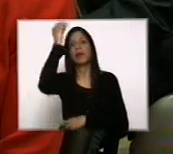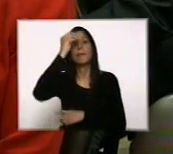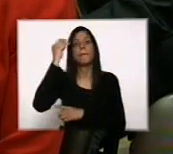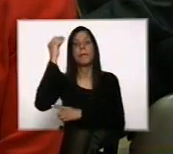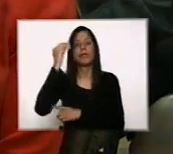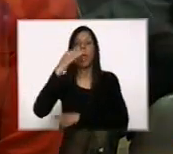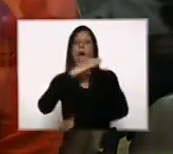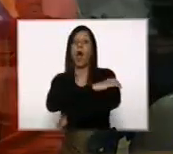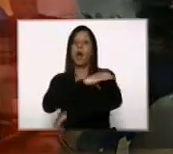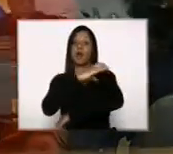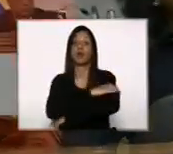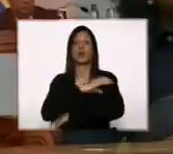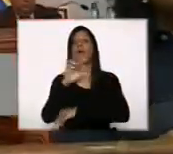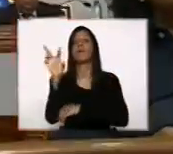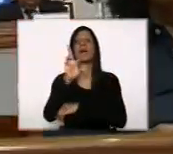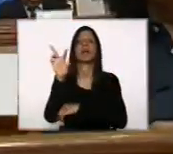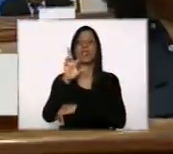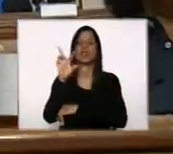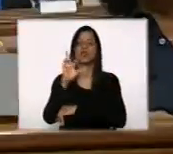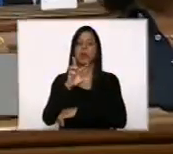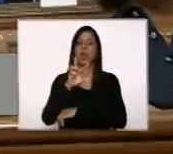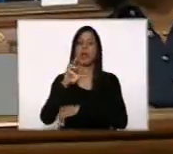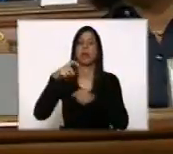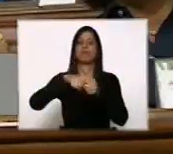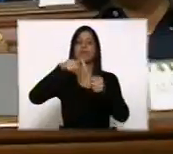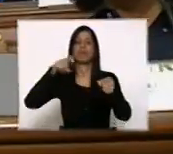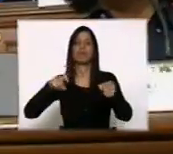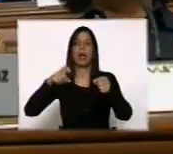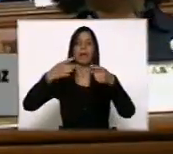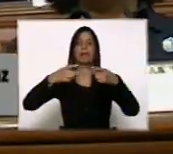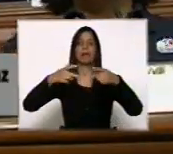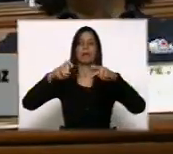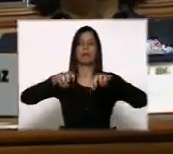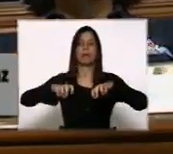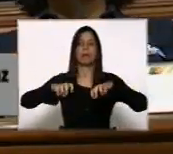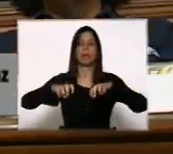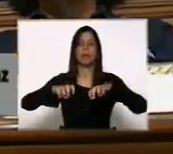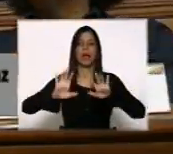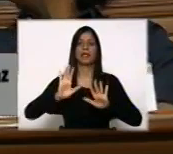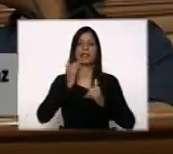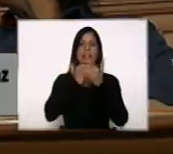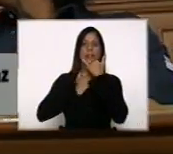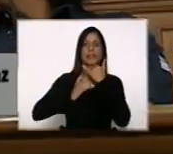la oposición venezolana se retiró de la mesa, perdón, este no es, sí es,